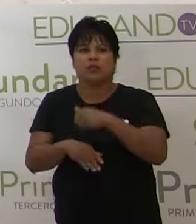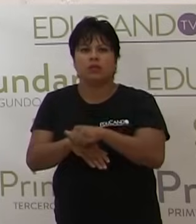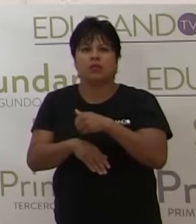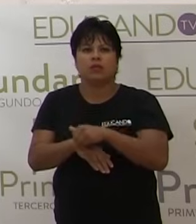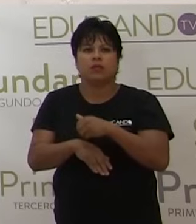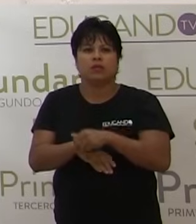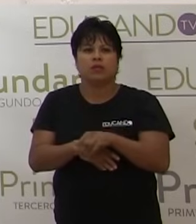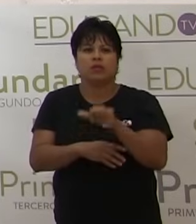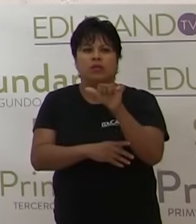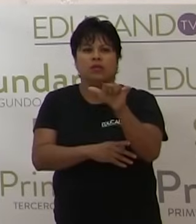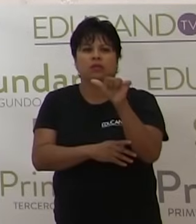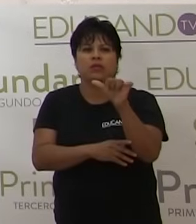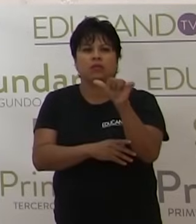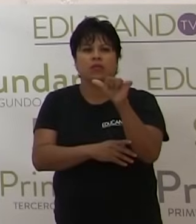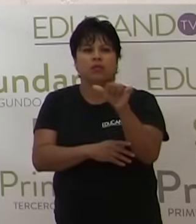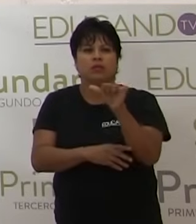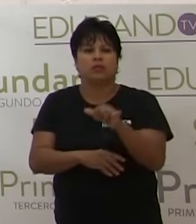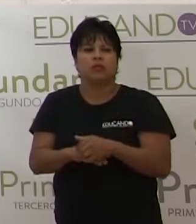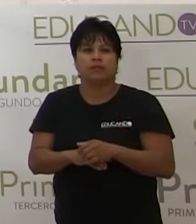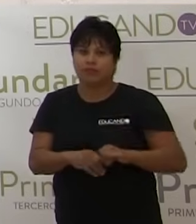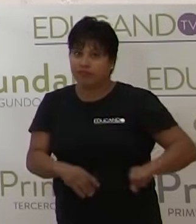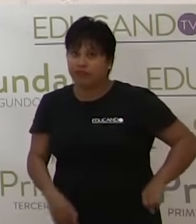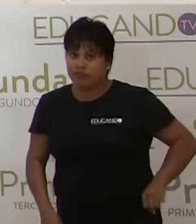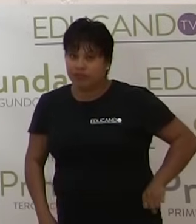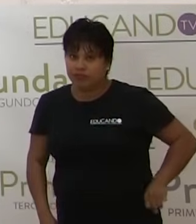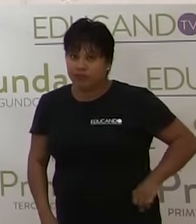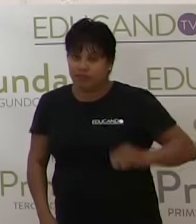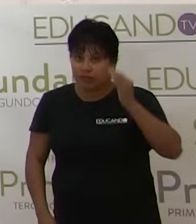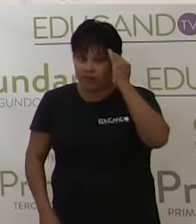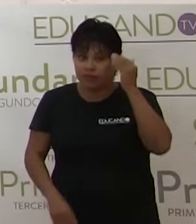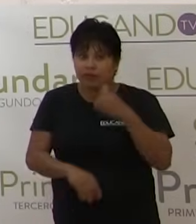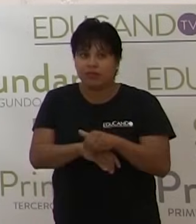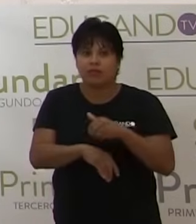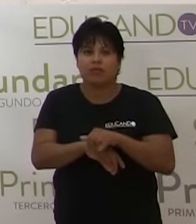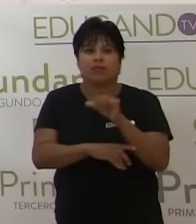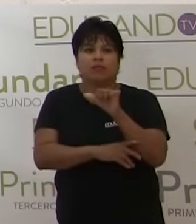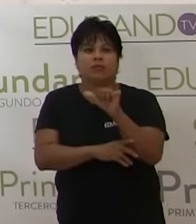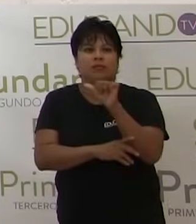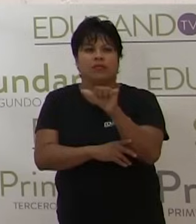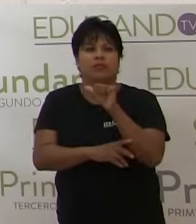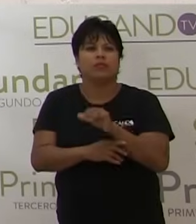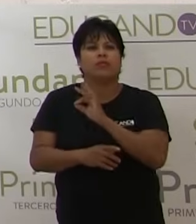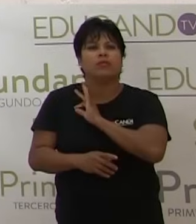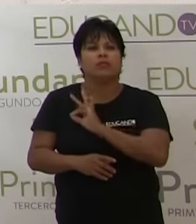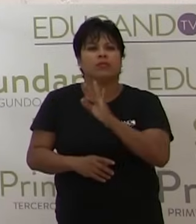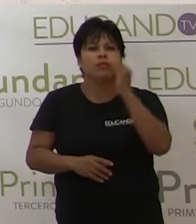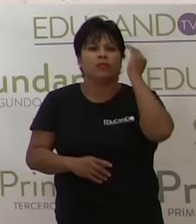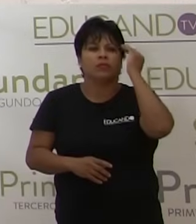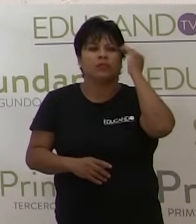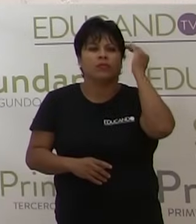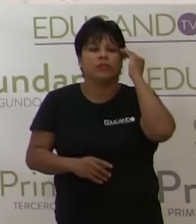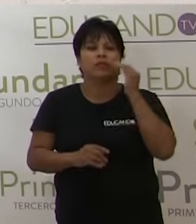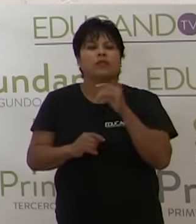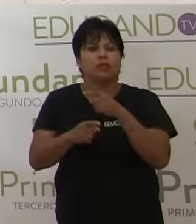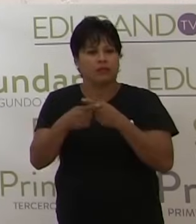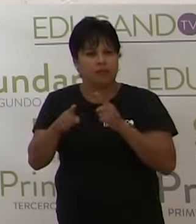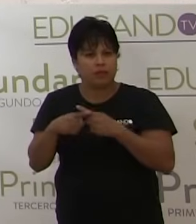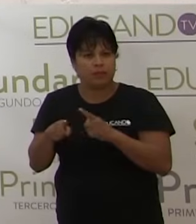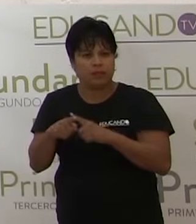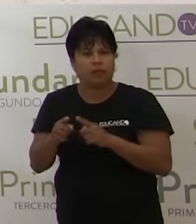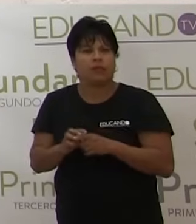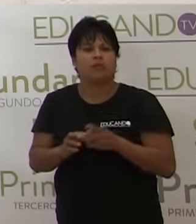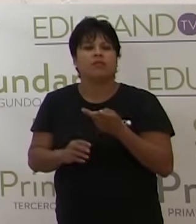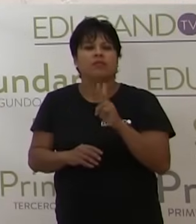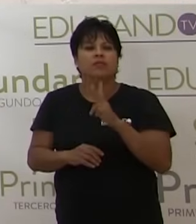número 16 Te interesaría conocer el número 16 lo podemos conocer de diferentes maneras